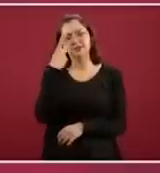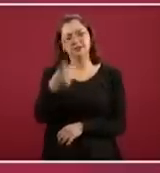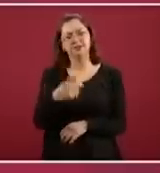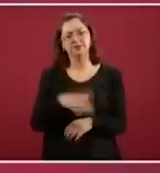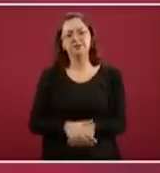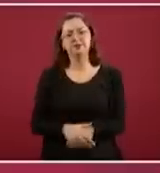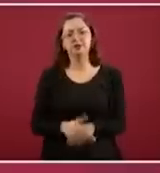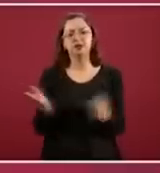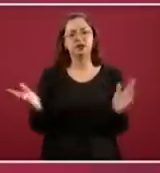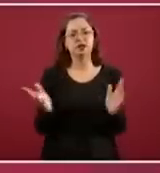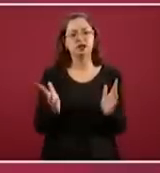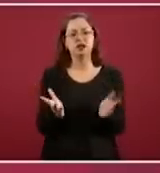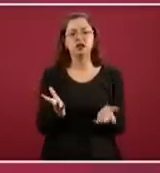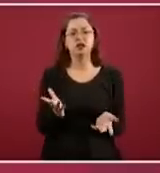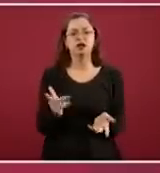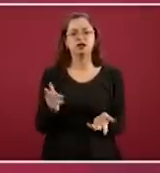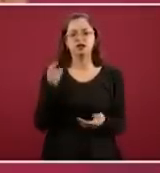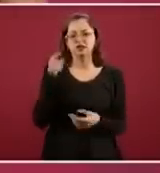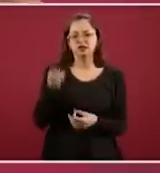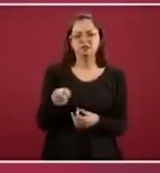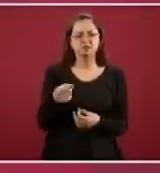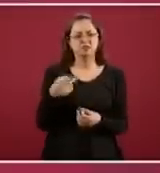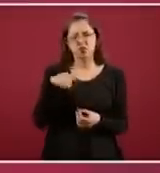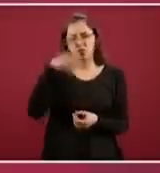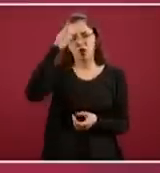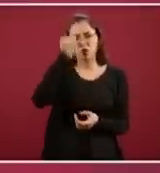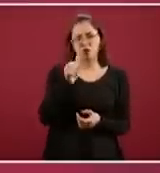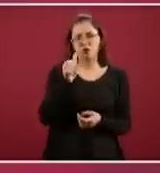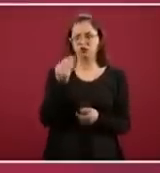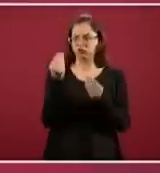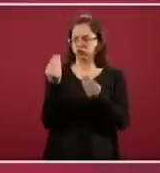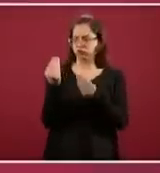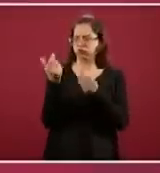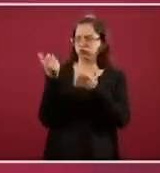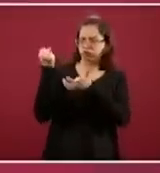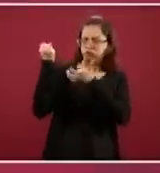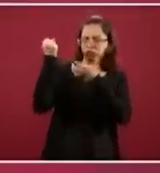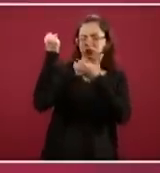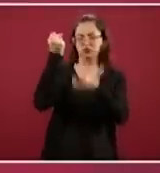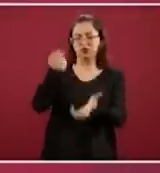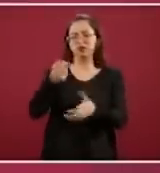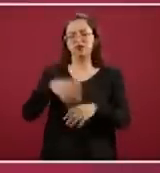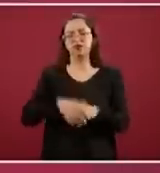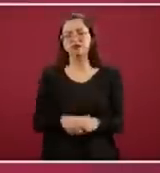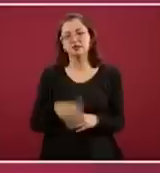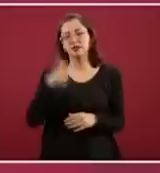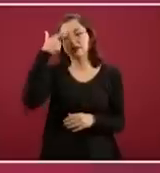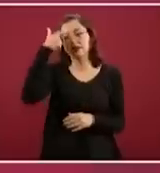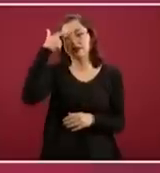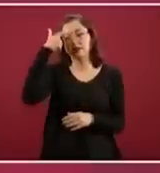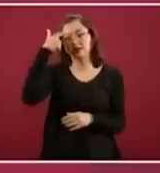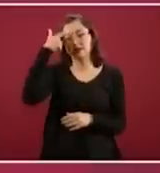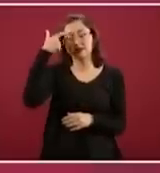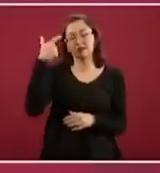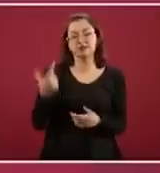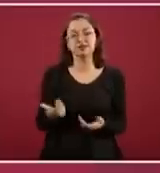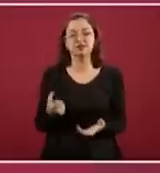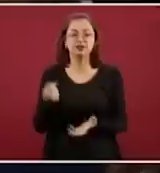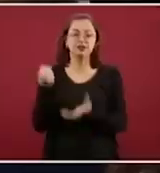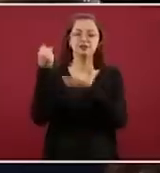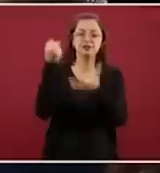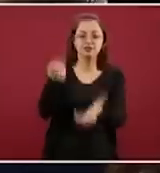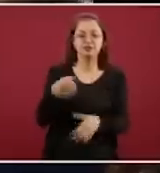ya no corresponde, o sea, el tener mucho presupuesto en los partidos no corresponde a esta nueva realidad.